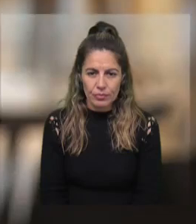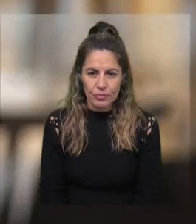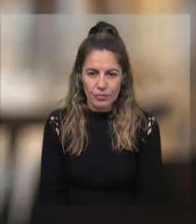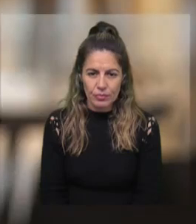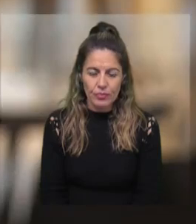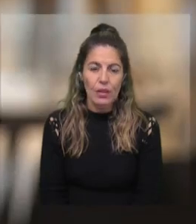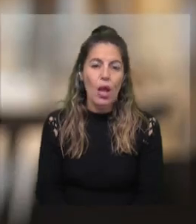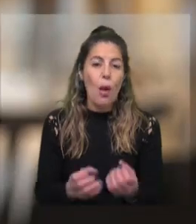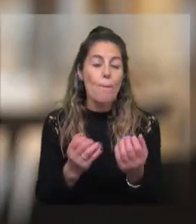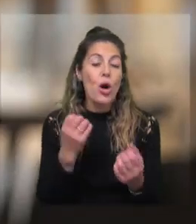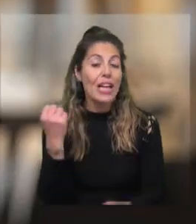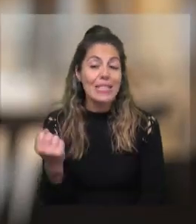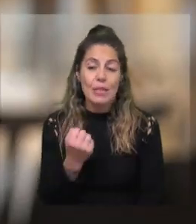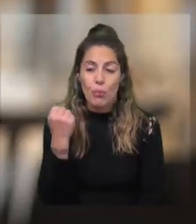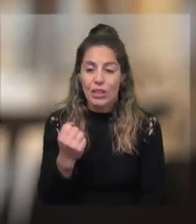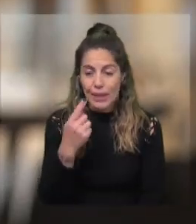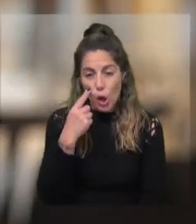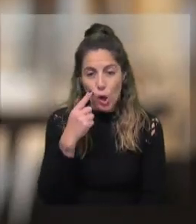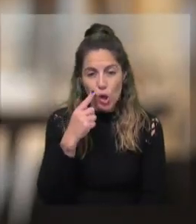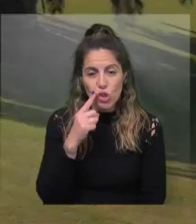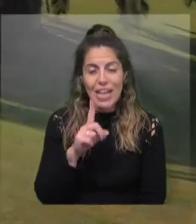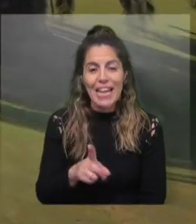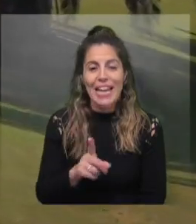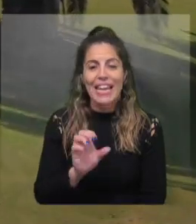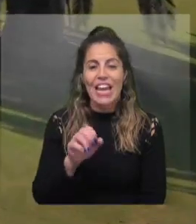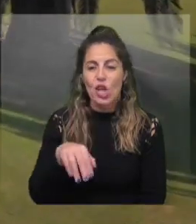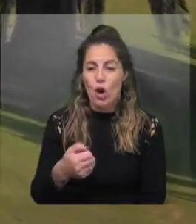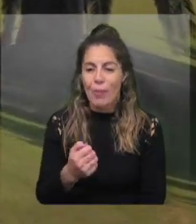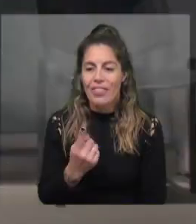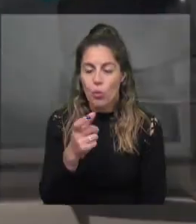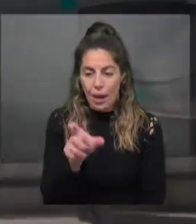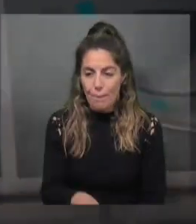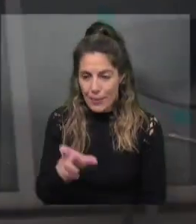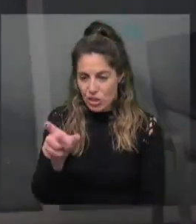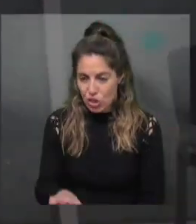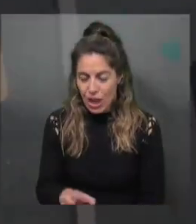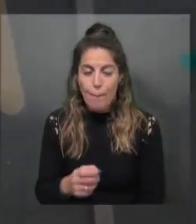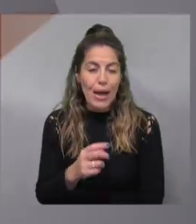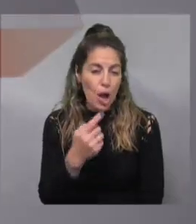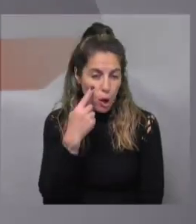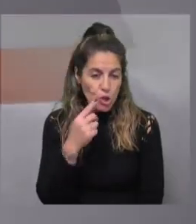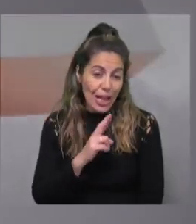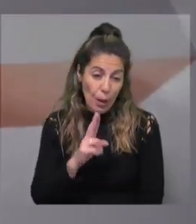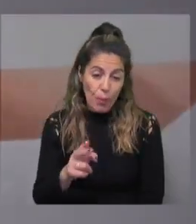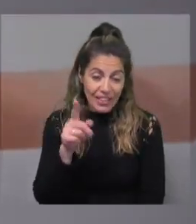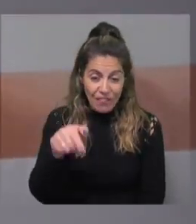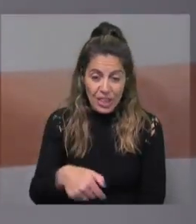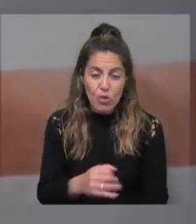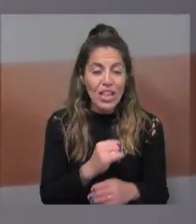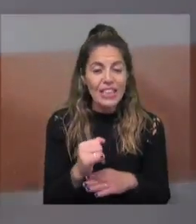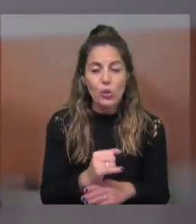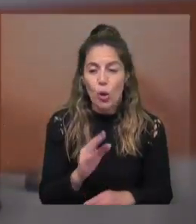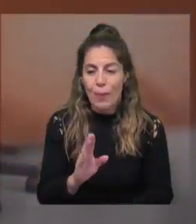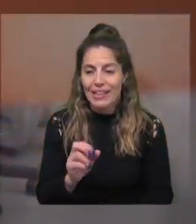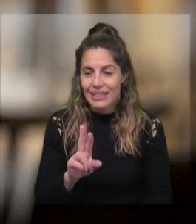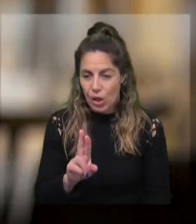¿Por qué es importante conocer el genoma de una población? Para conocer esta respuesta, vinimos hasta el Instituto Pasteur de Montevideo. En